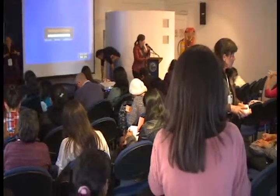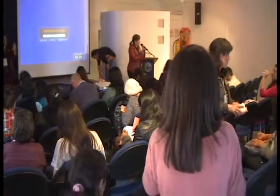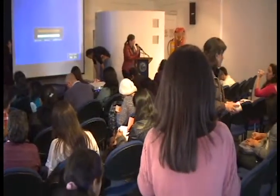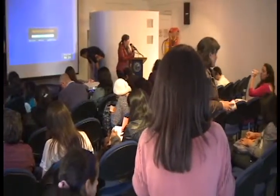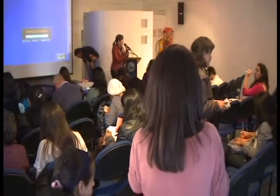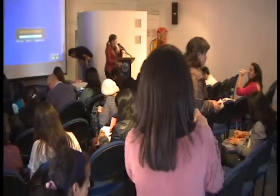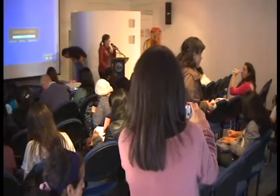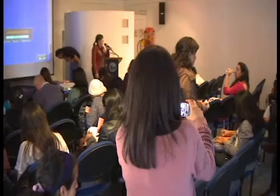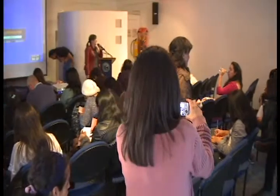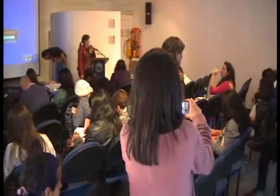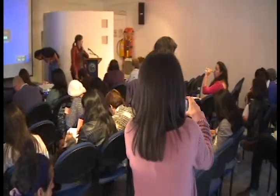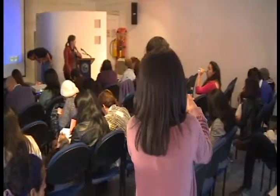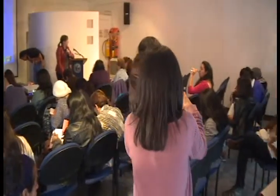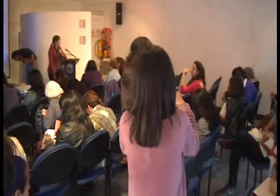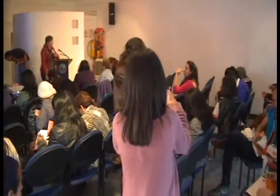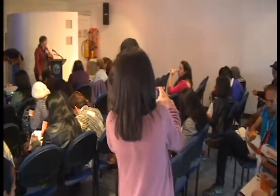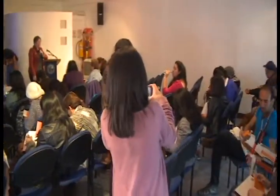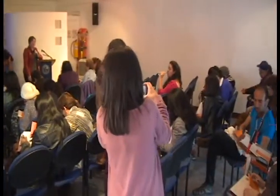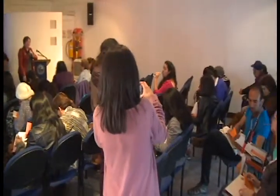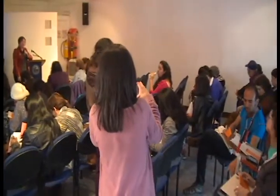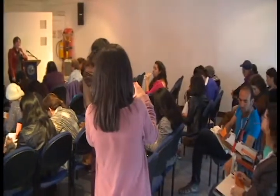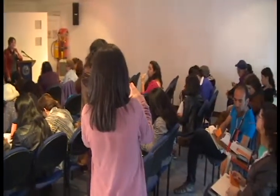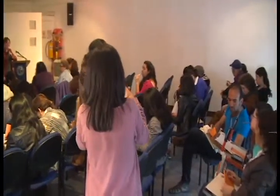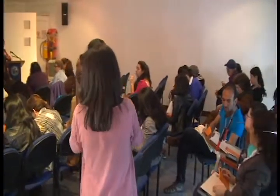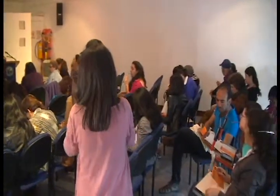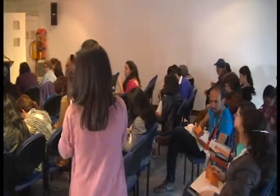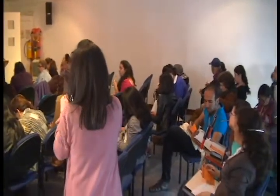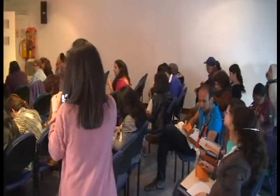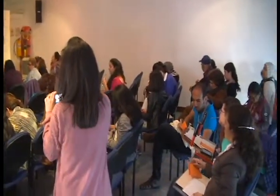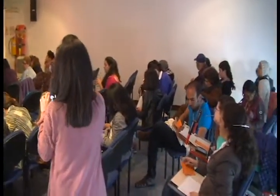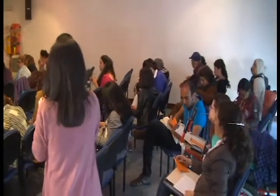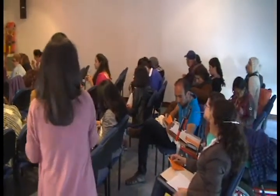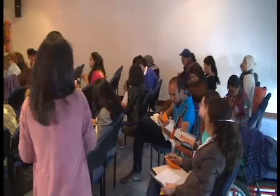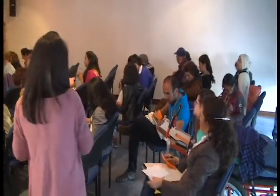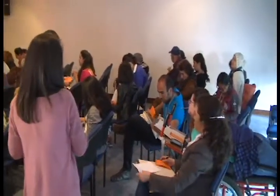tú quieras, la parte del cuerpo que tú quieras.